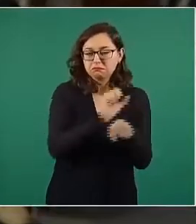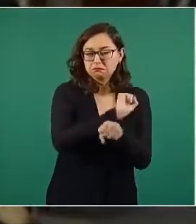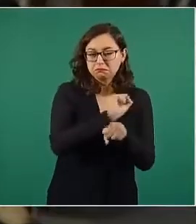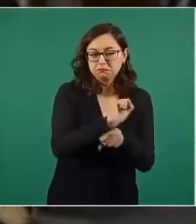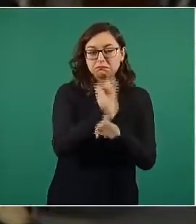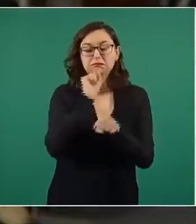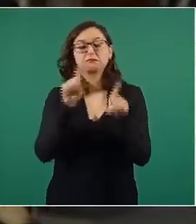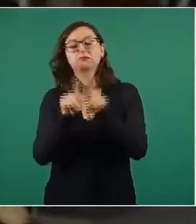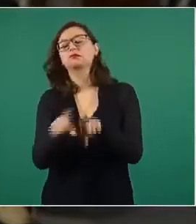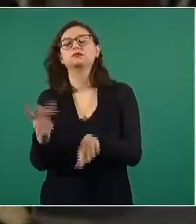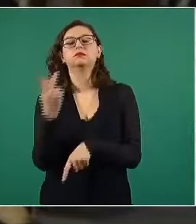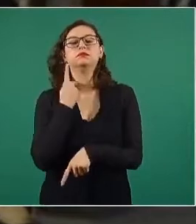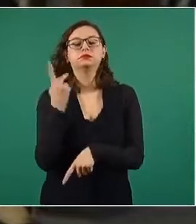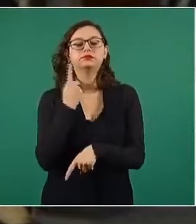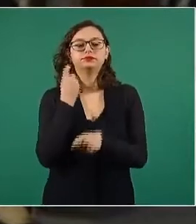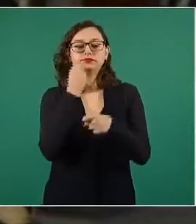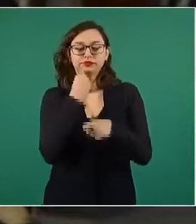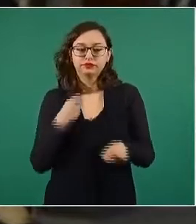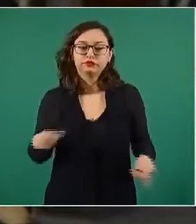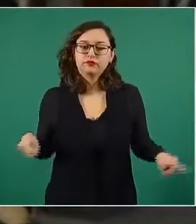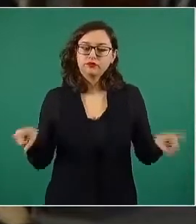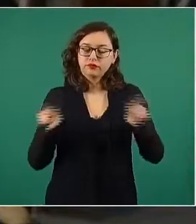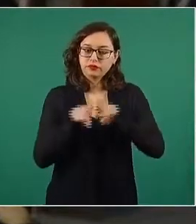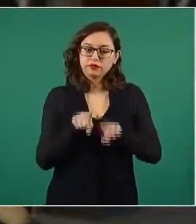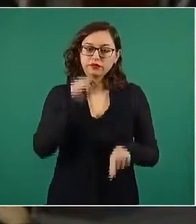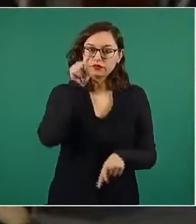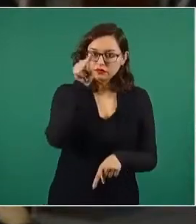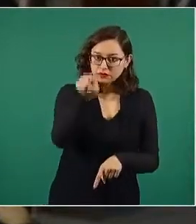además hay un seguimiento puntual a todo su